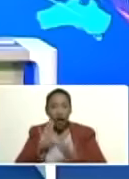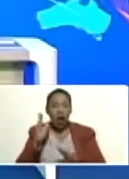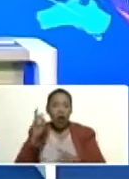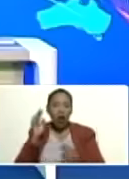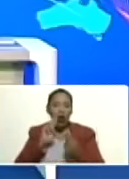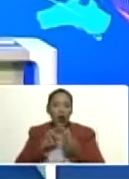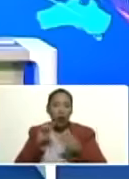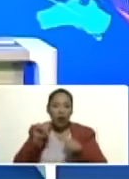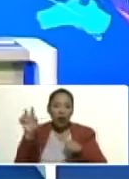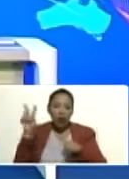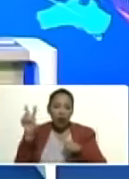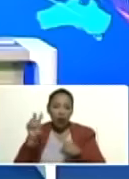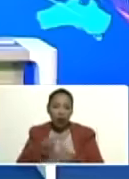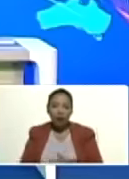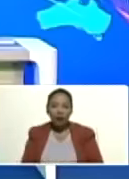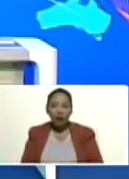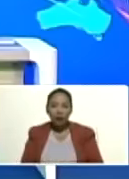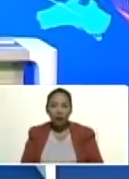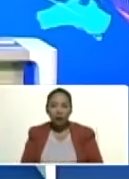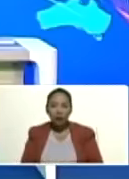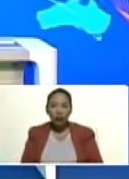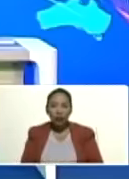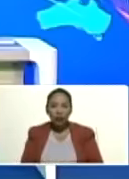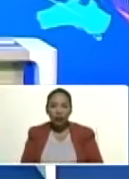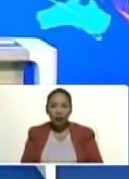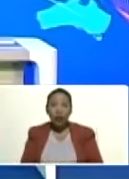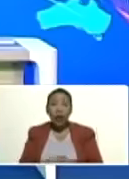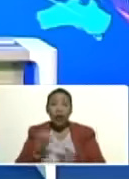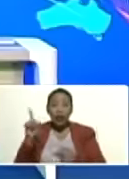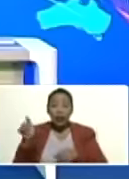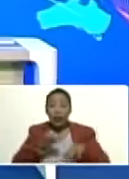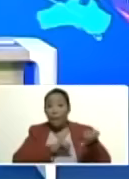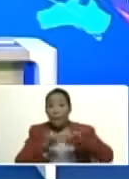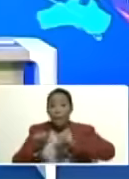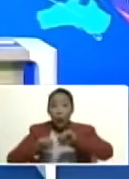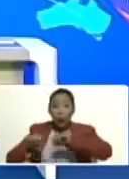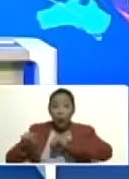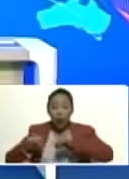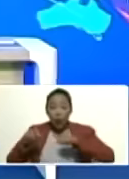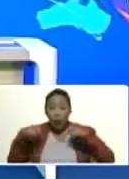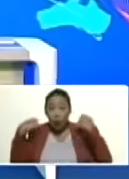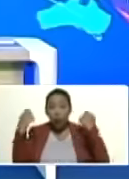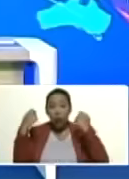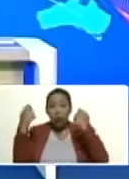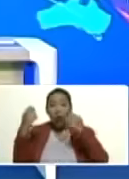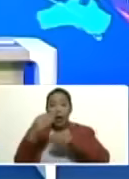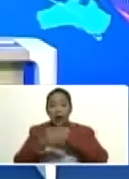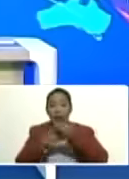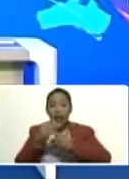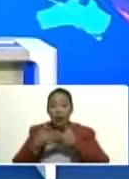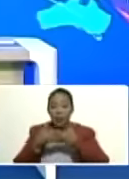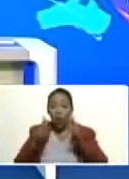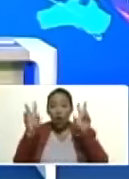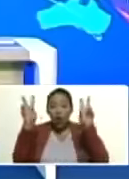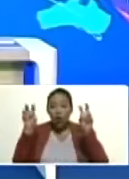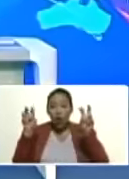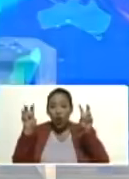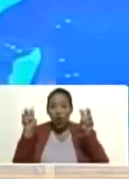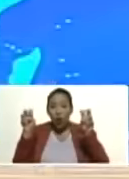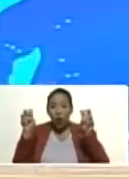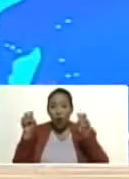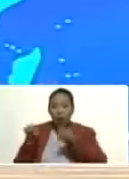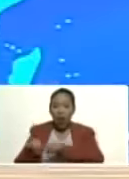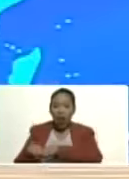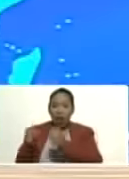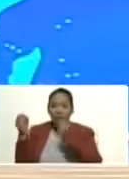y el surgimiento de ese movimiento popular que destruyó